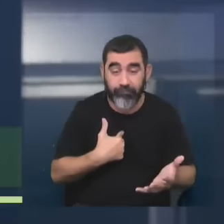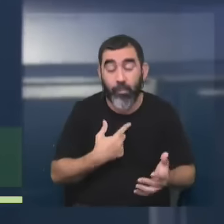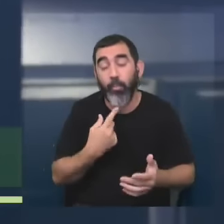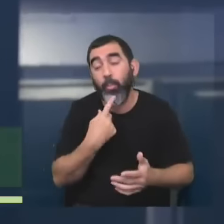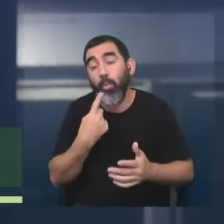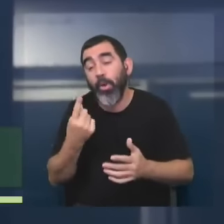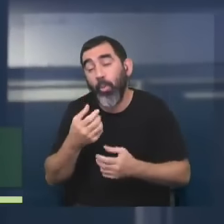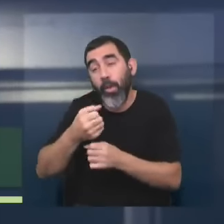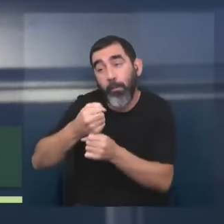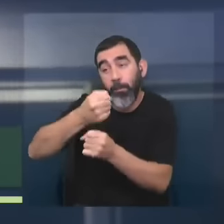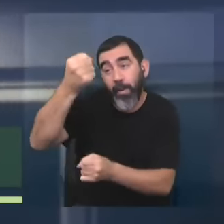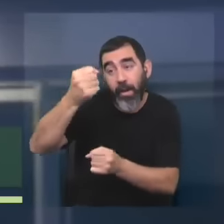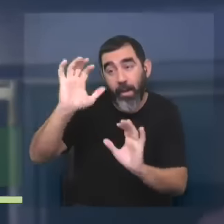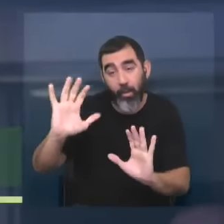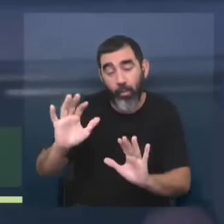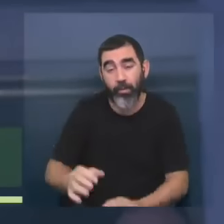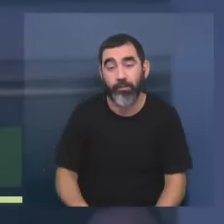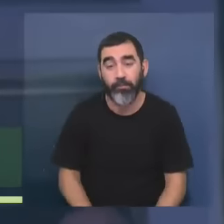dudas me voy a llevar el paragua